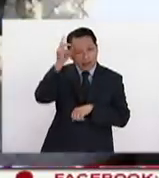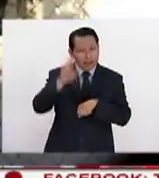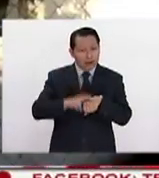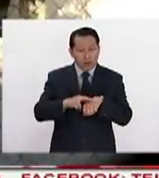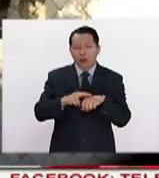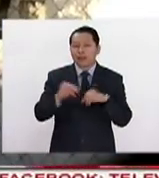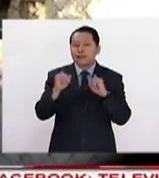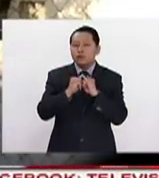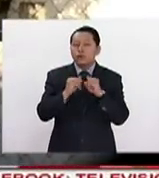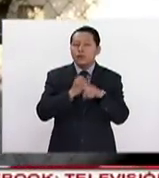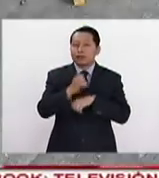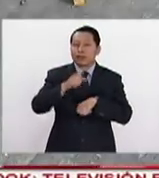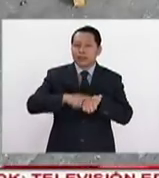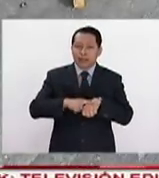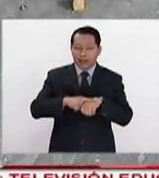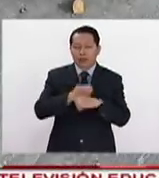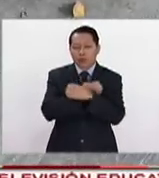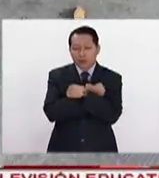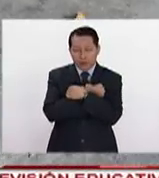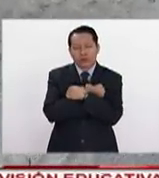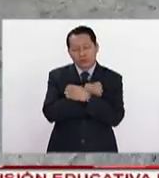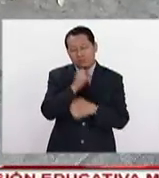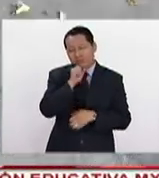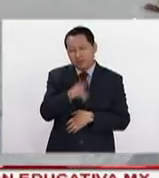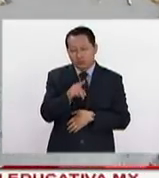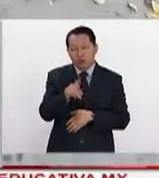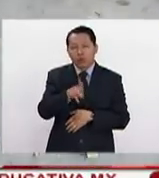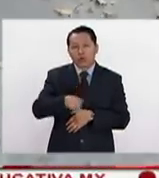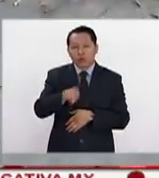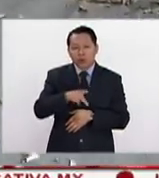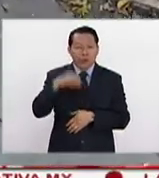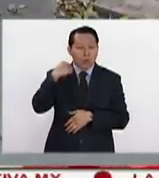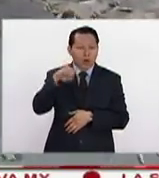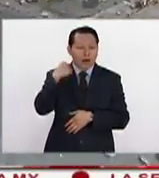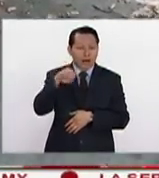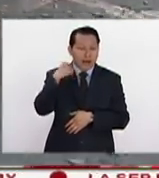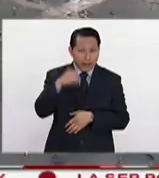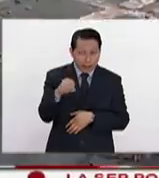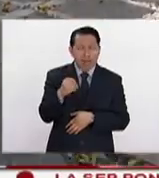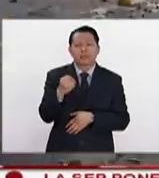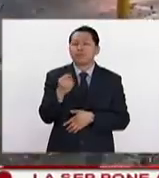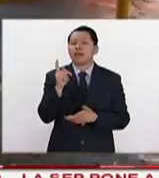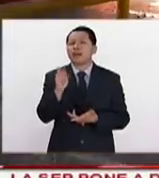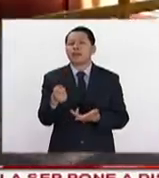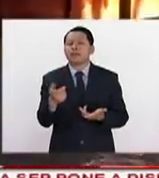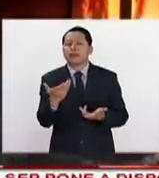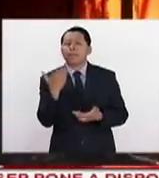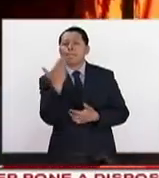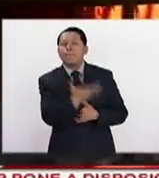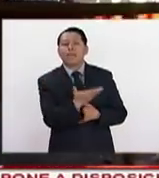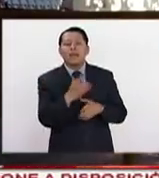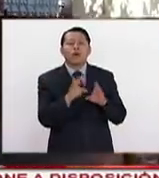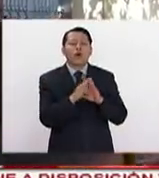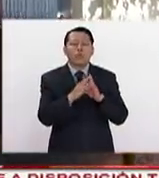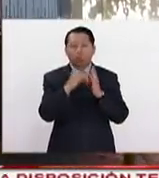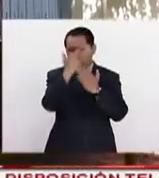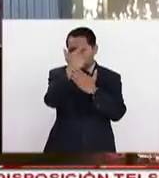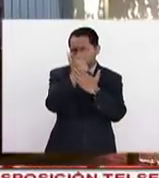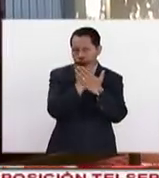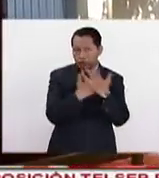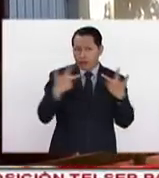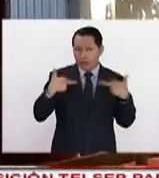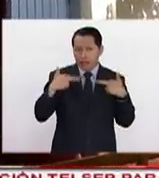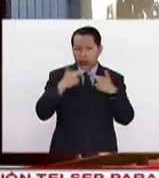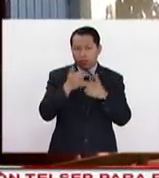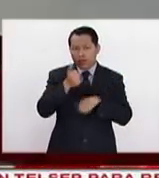del Instituto Estatal de Educación Pública de Oaxaca, Francisco Felipe Ángela Villarreal, la relación de los maestros y personal